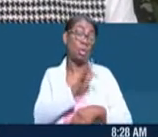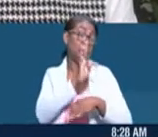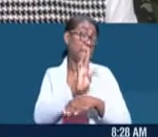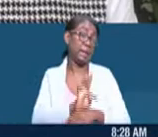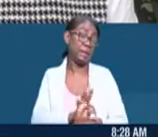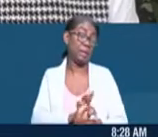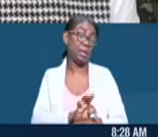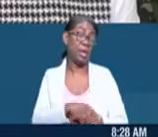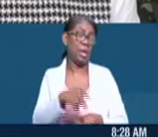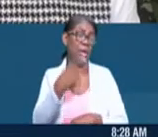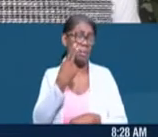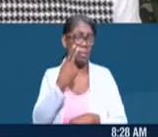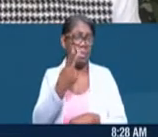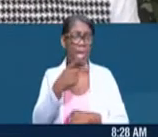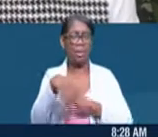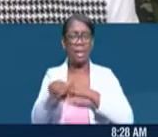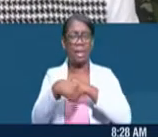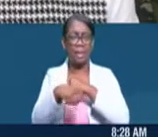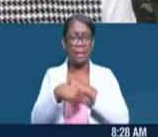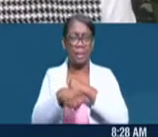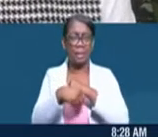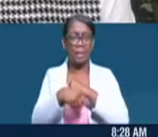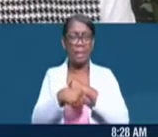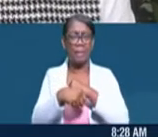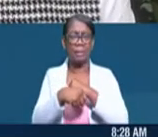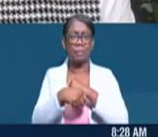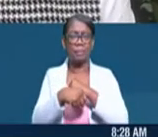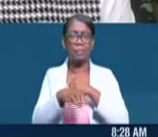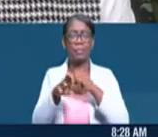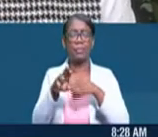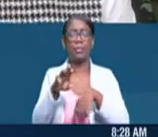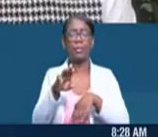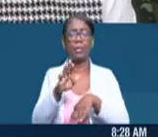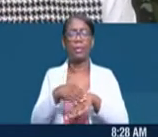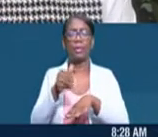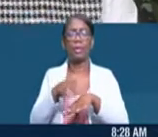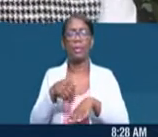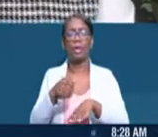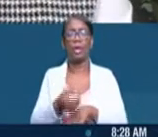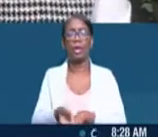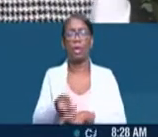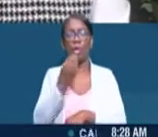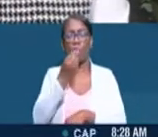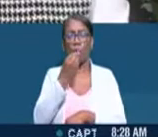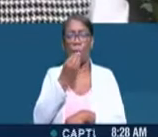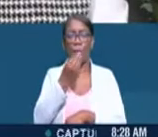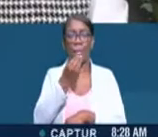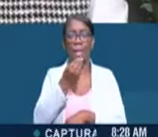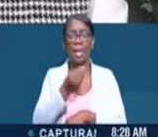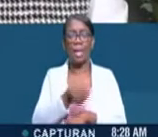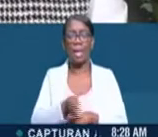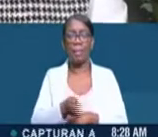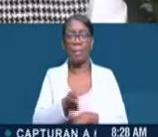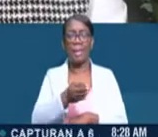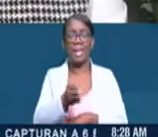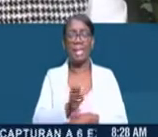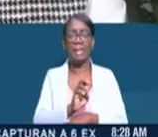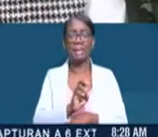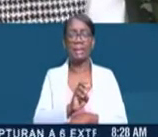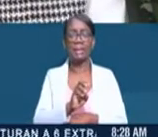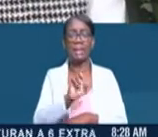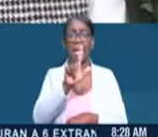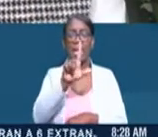una campaña que impulsan que se llama Come Pez León, que busca evitar que este